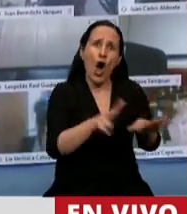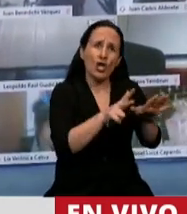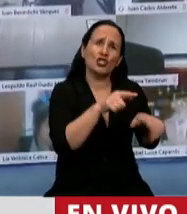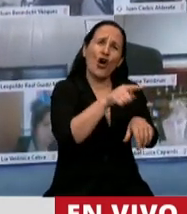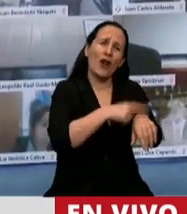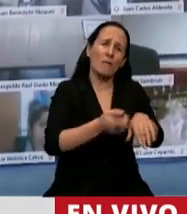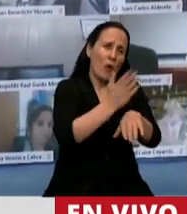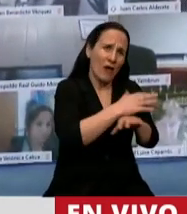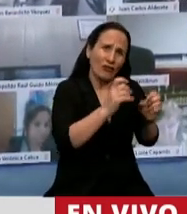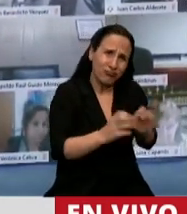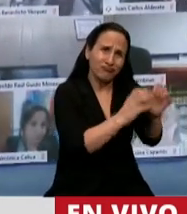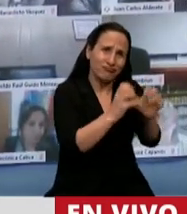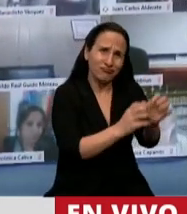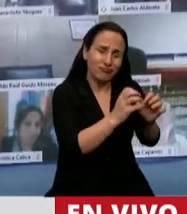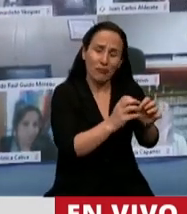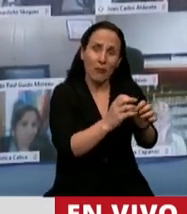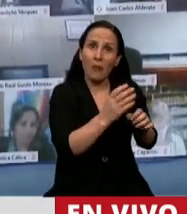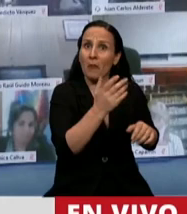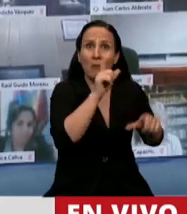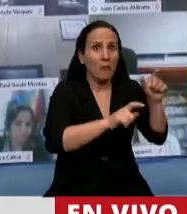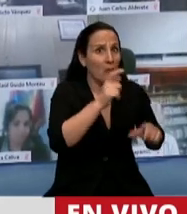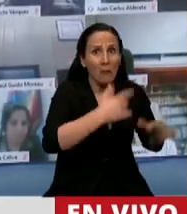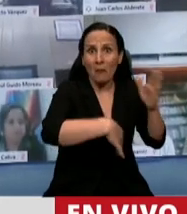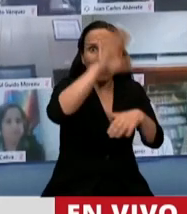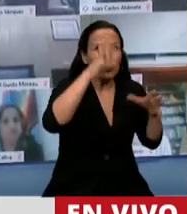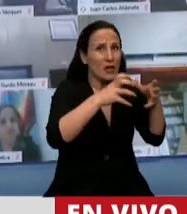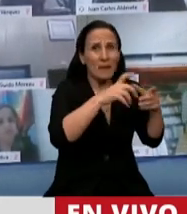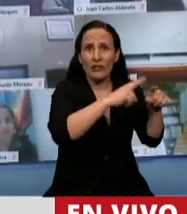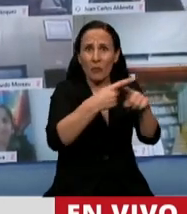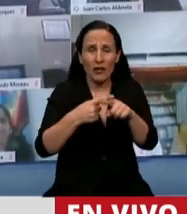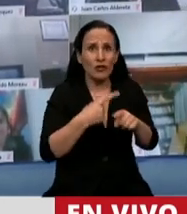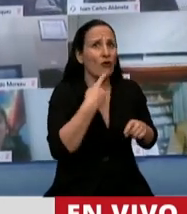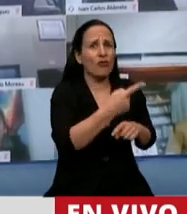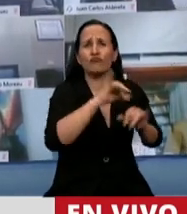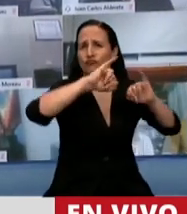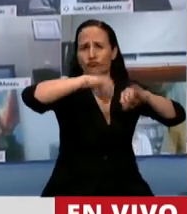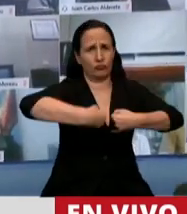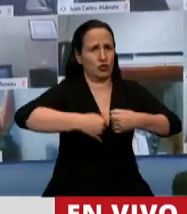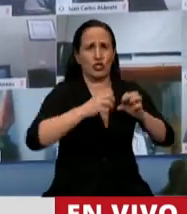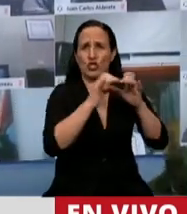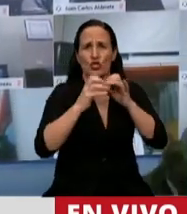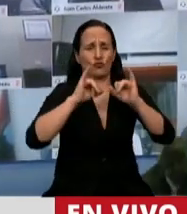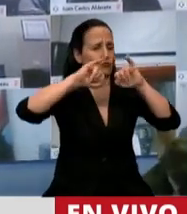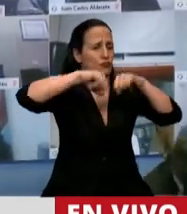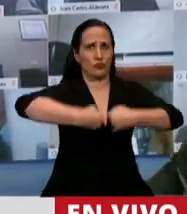parlamentaria, la mayoría de los bloques decidió que se iba a sesionar